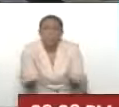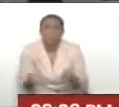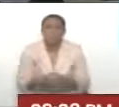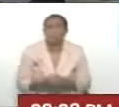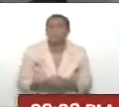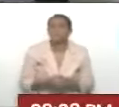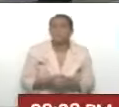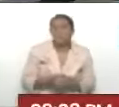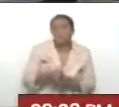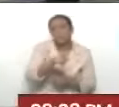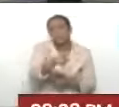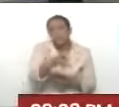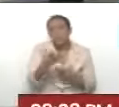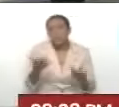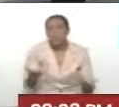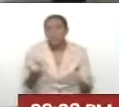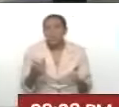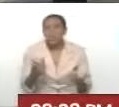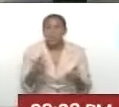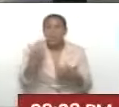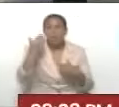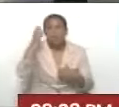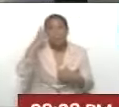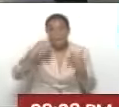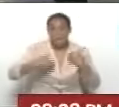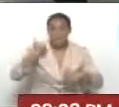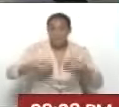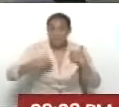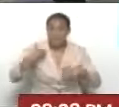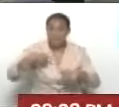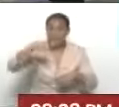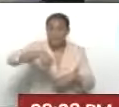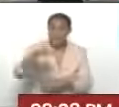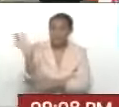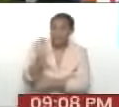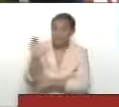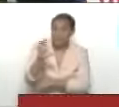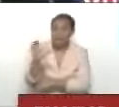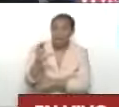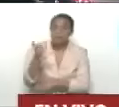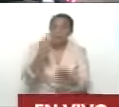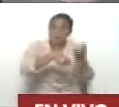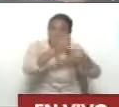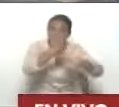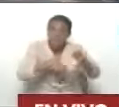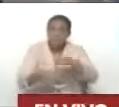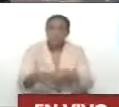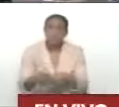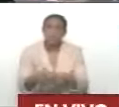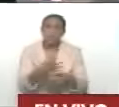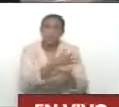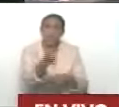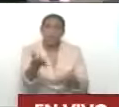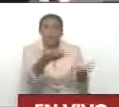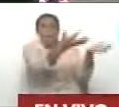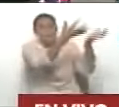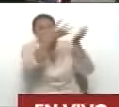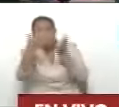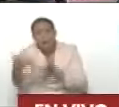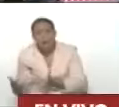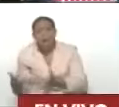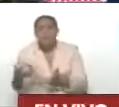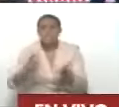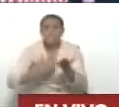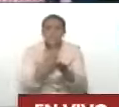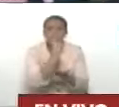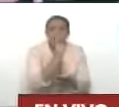Bueno, los miércoles tenemos una ruta aquí en Caracas. Despachamos lo que traemos, lo que